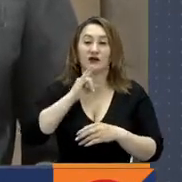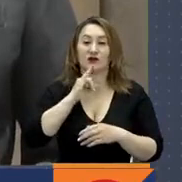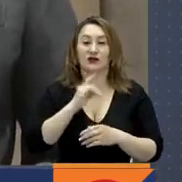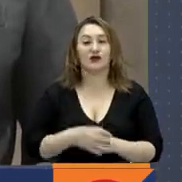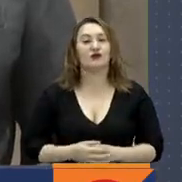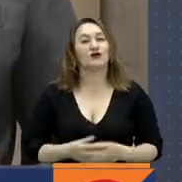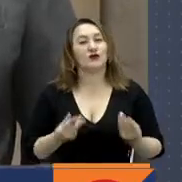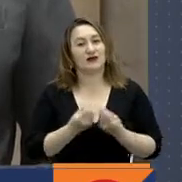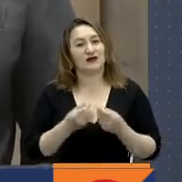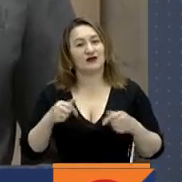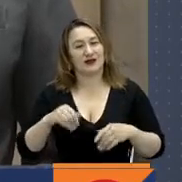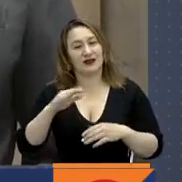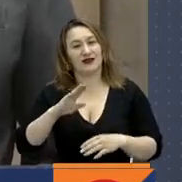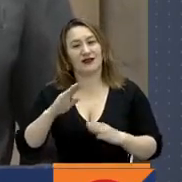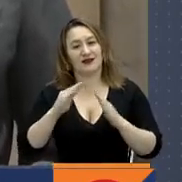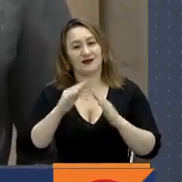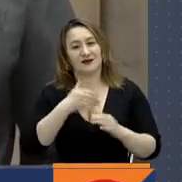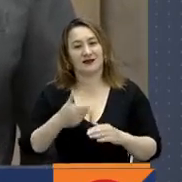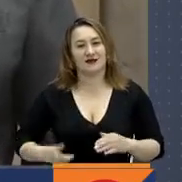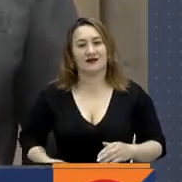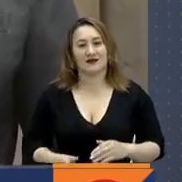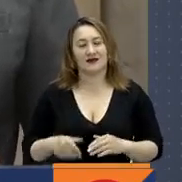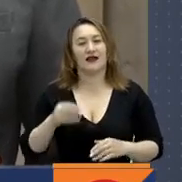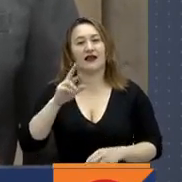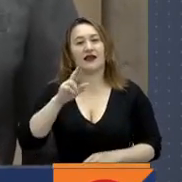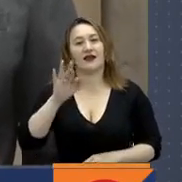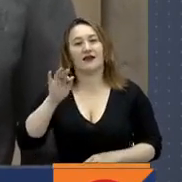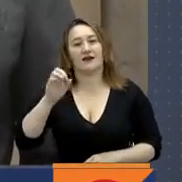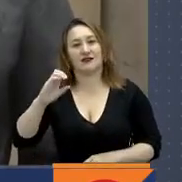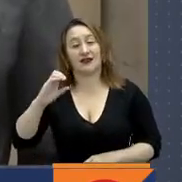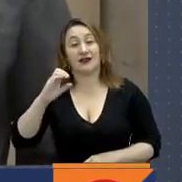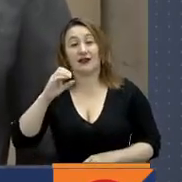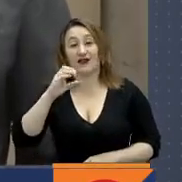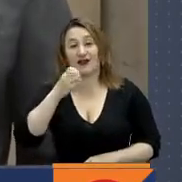Desde la Casa de Nariño, en el centro de Bogotá, John López, RTVC Noticias, conectados 24/7.